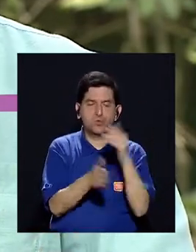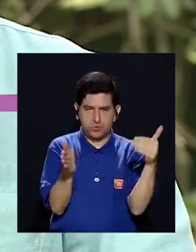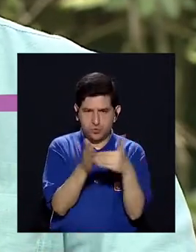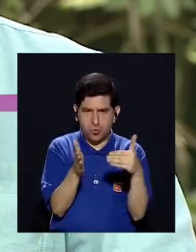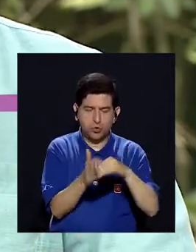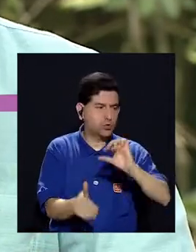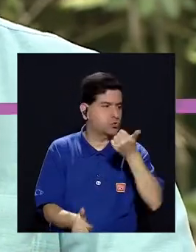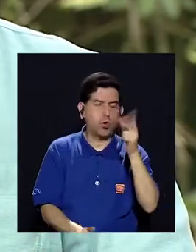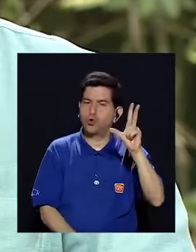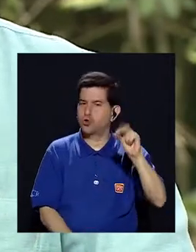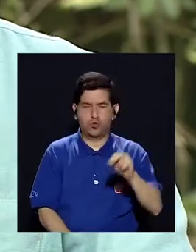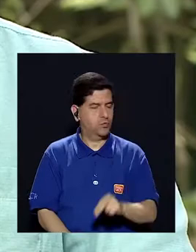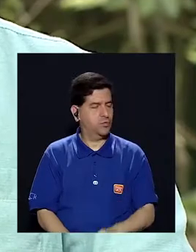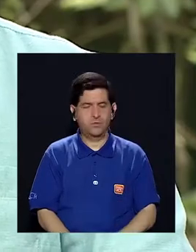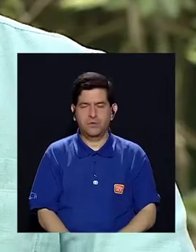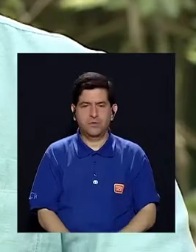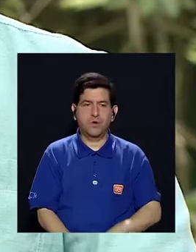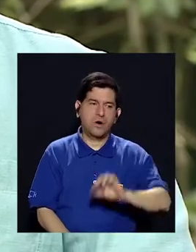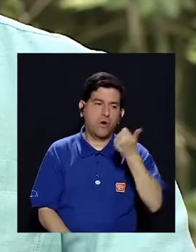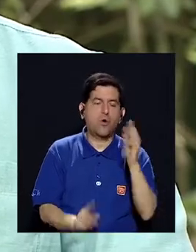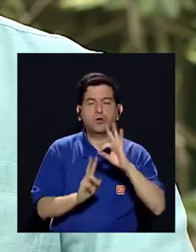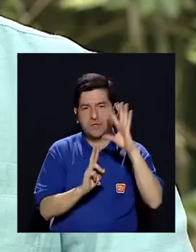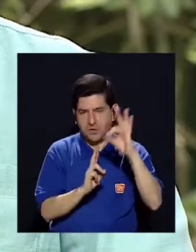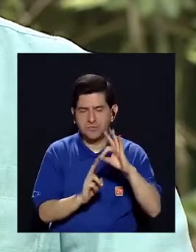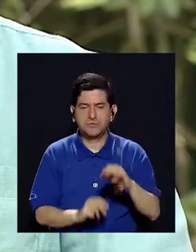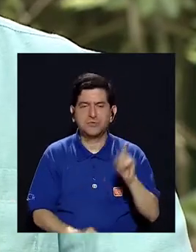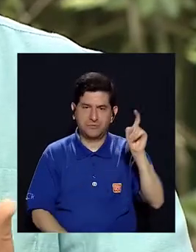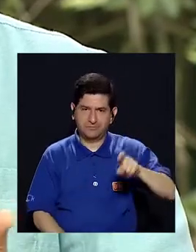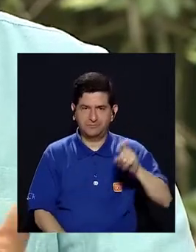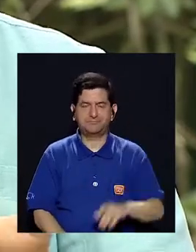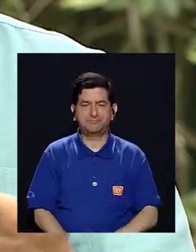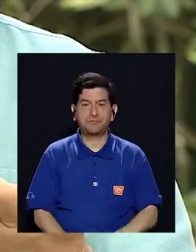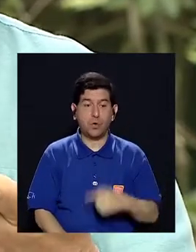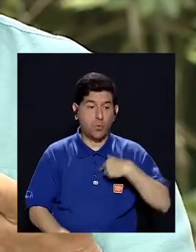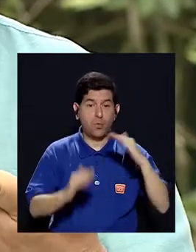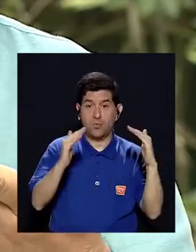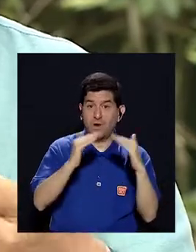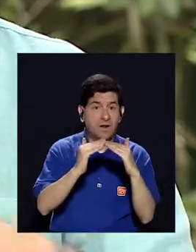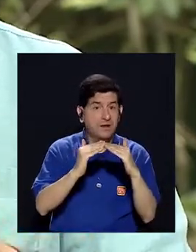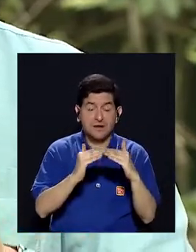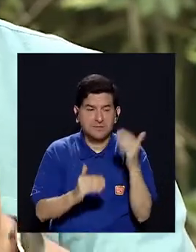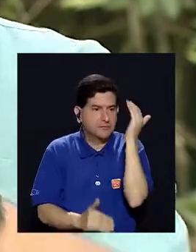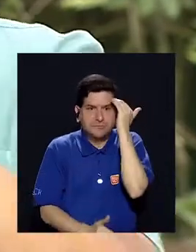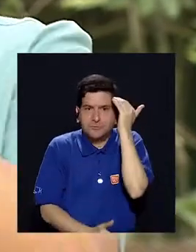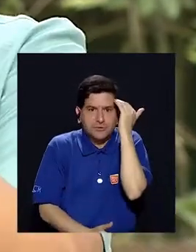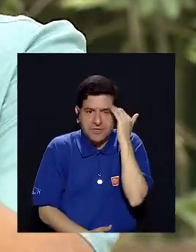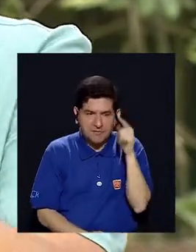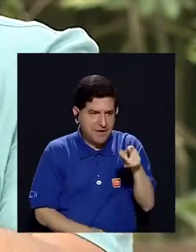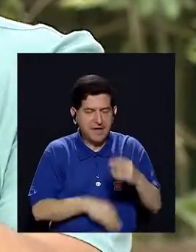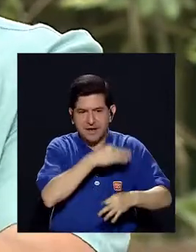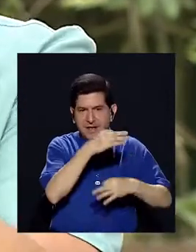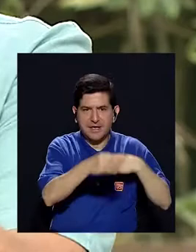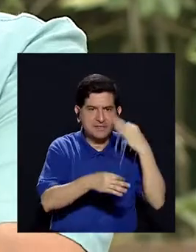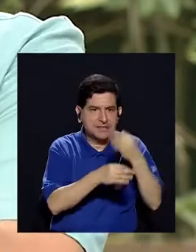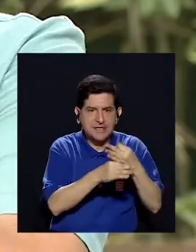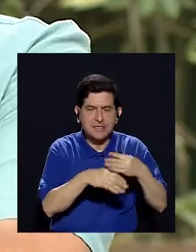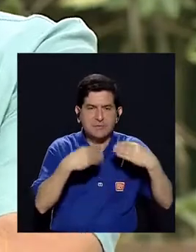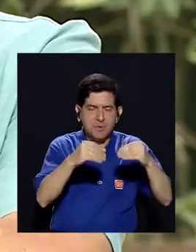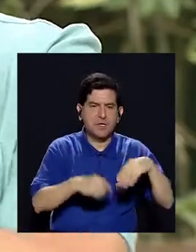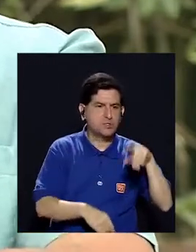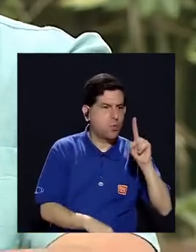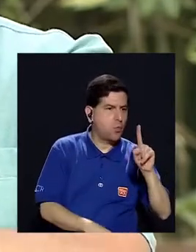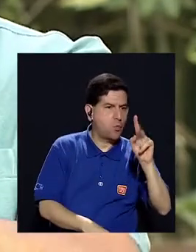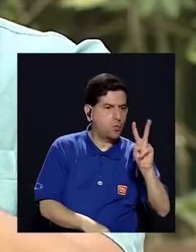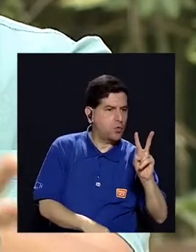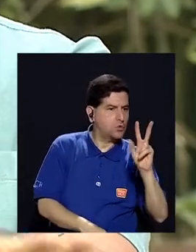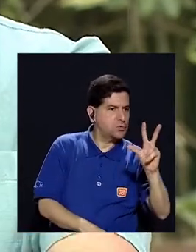reciclables, otros que no, que deberían llevarse a otras opciones. Entonces, uno en la casa no va a ver si esto es un plástico tipo 1, 2, 3,